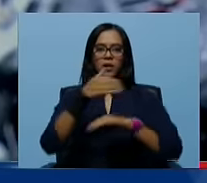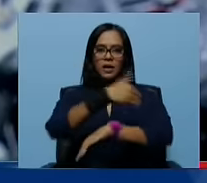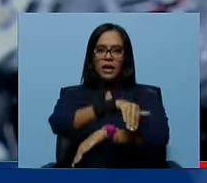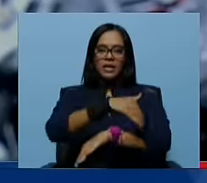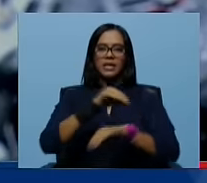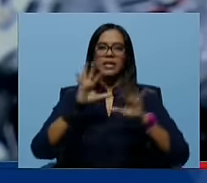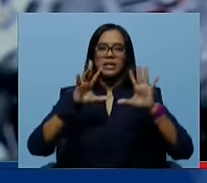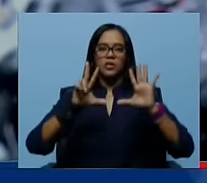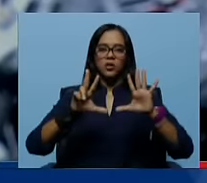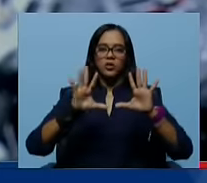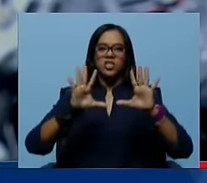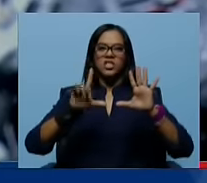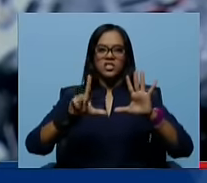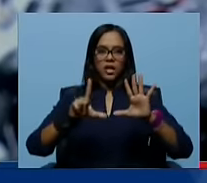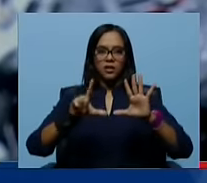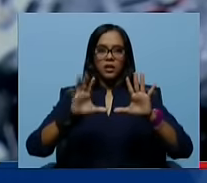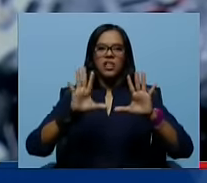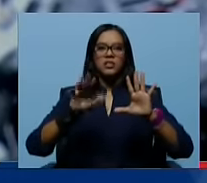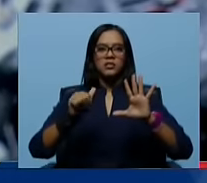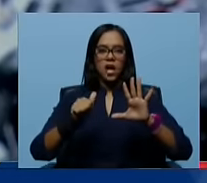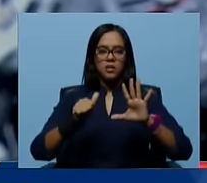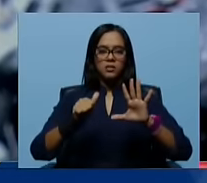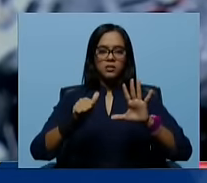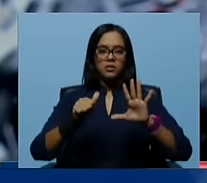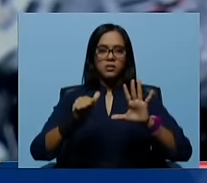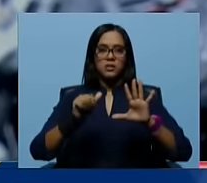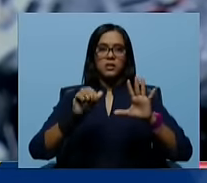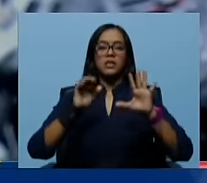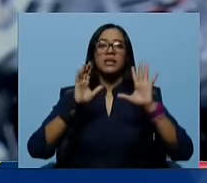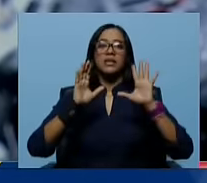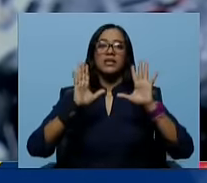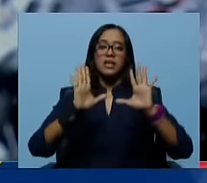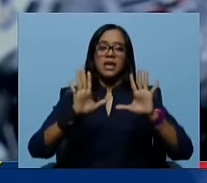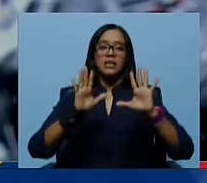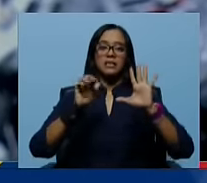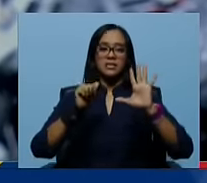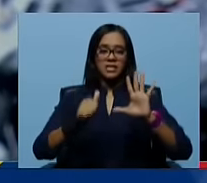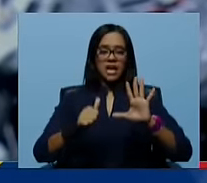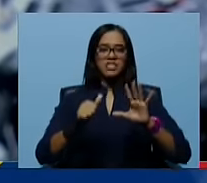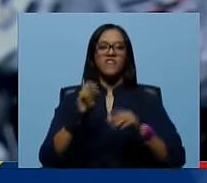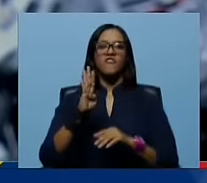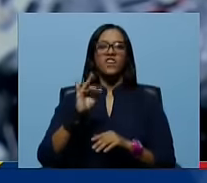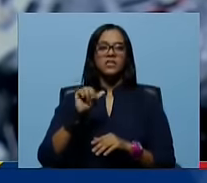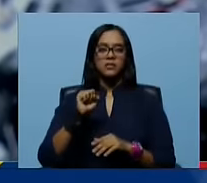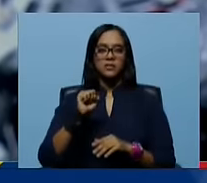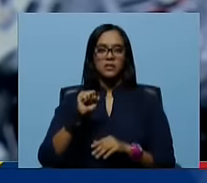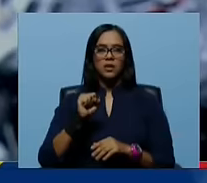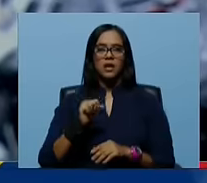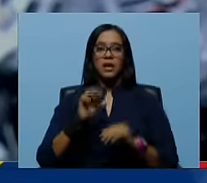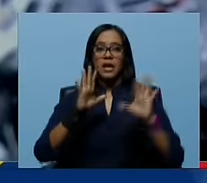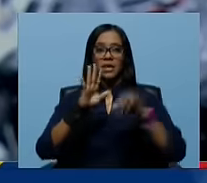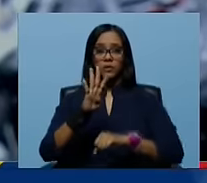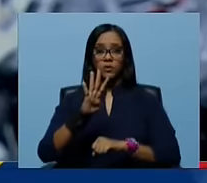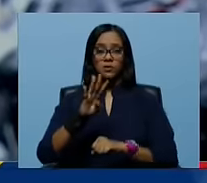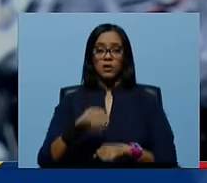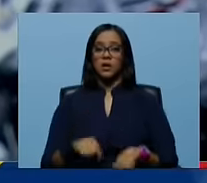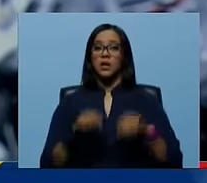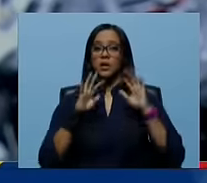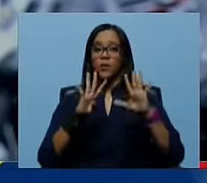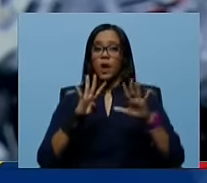17, 16, 16 bis, 14, 9, 9